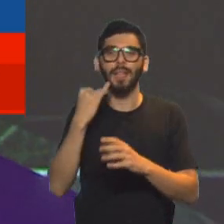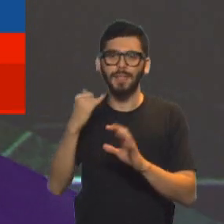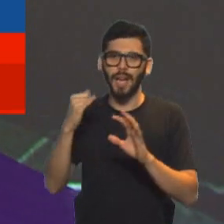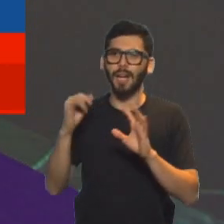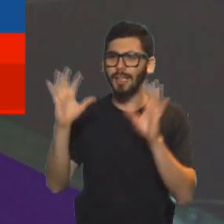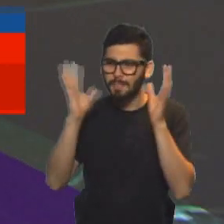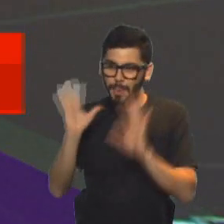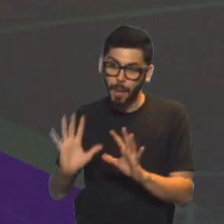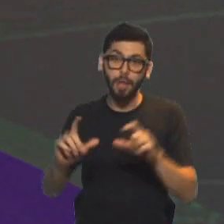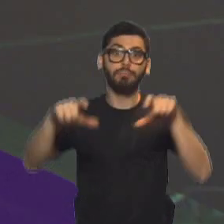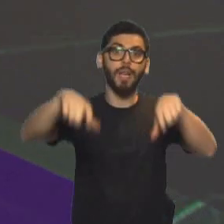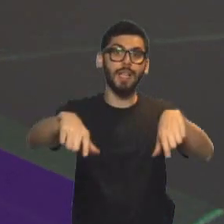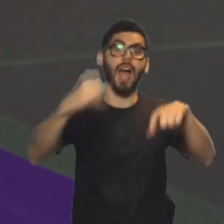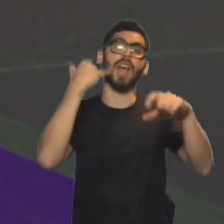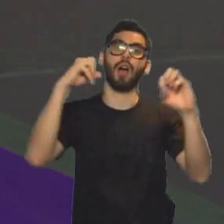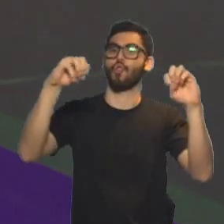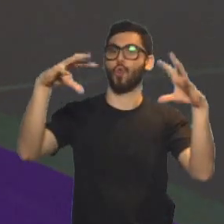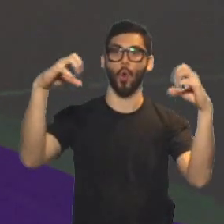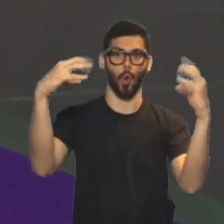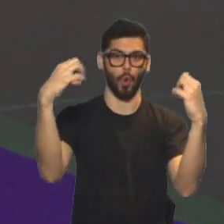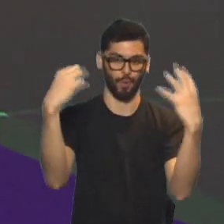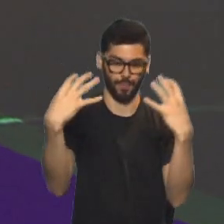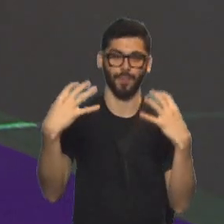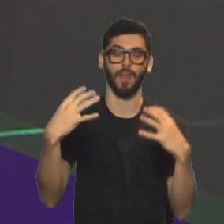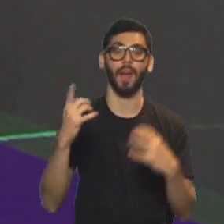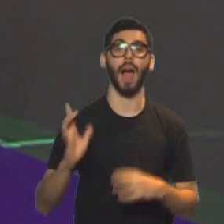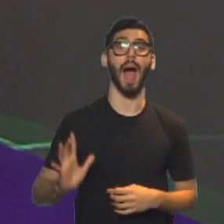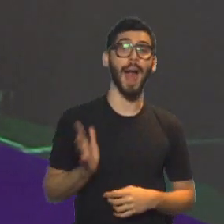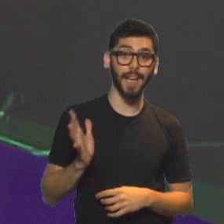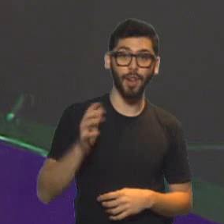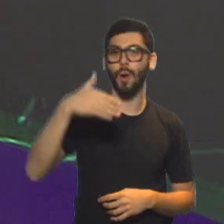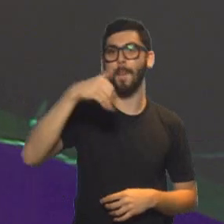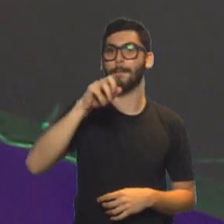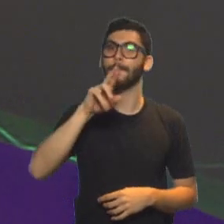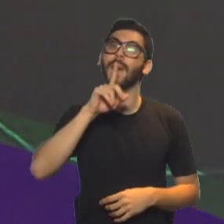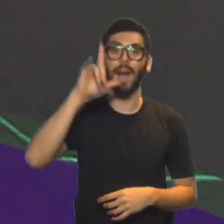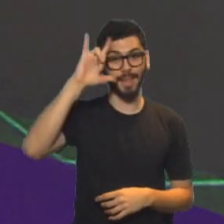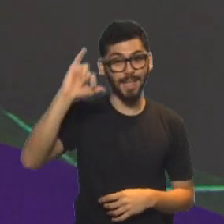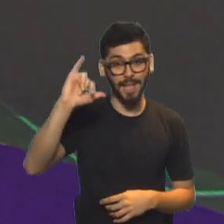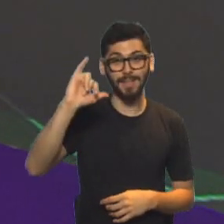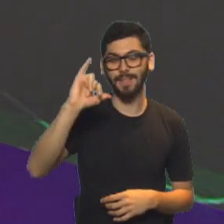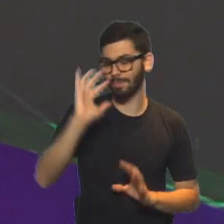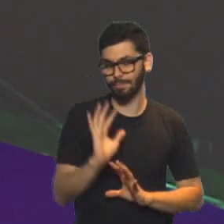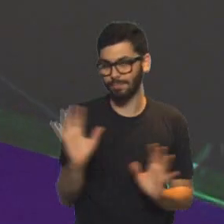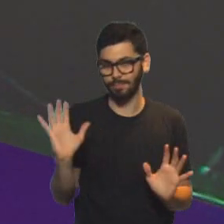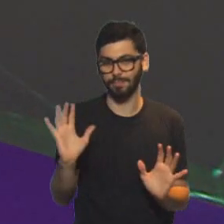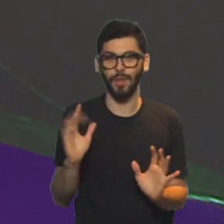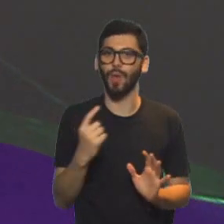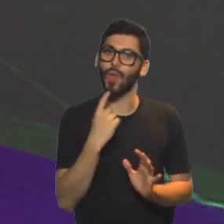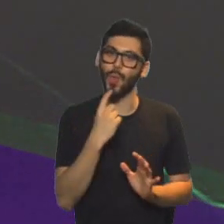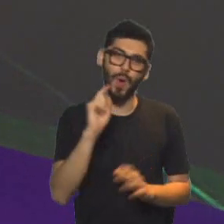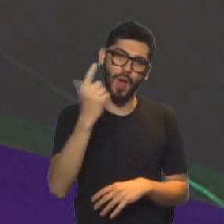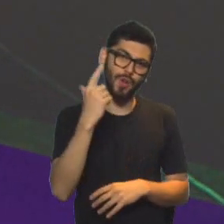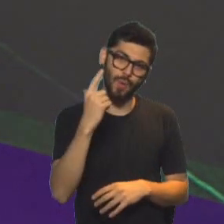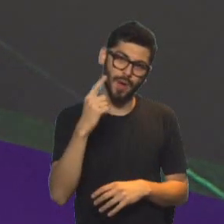luces del estadio de Brasilia, el Garrincha, y el arquero será Martínez. Sí. No tenemos duda que es